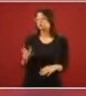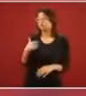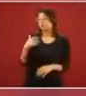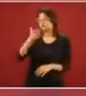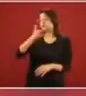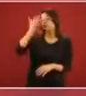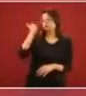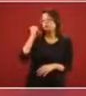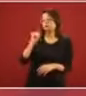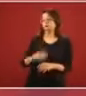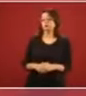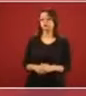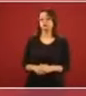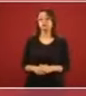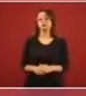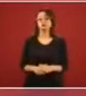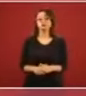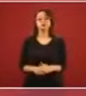nos van quedando